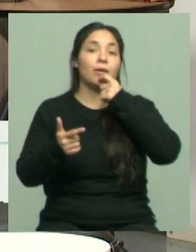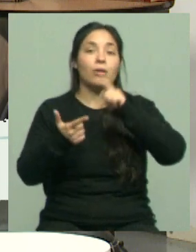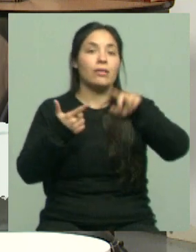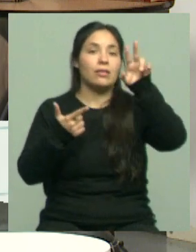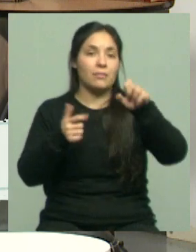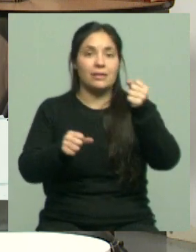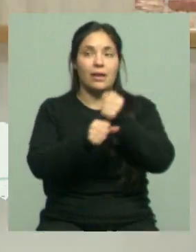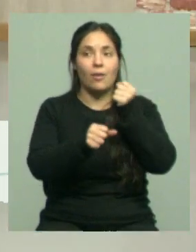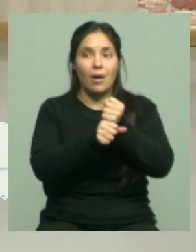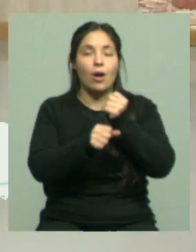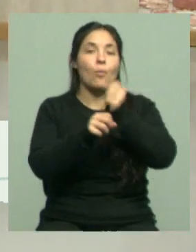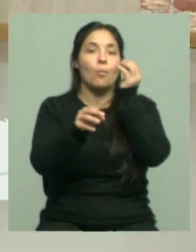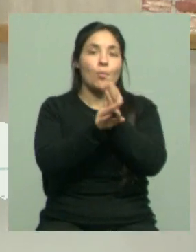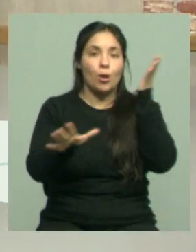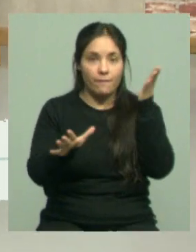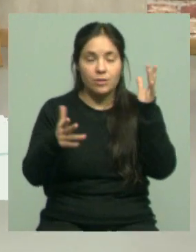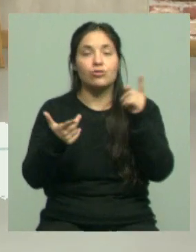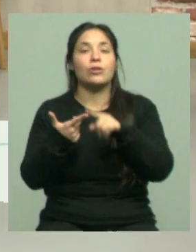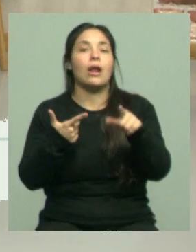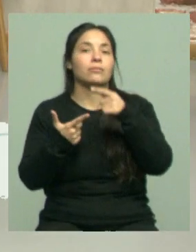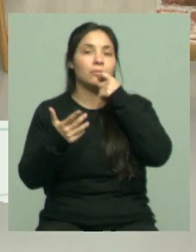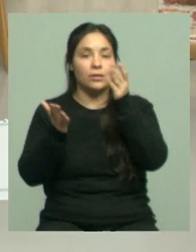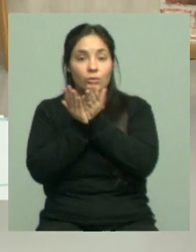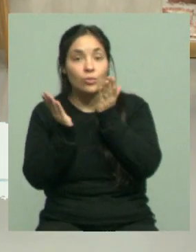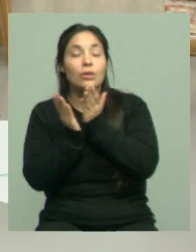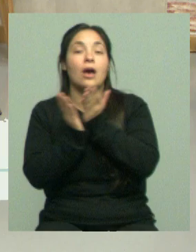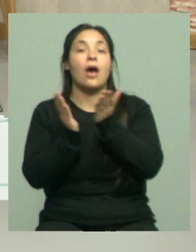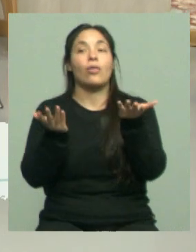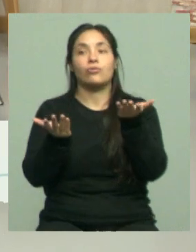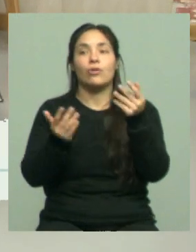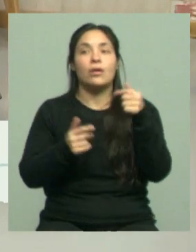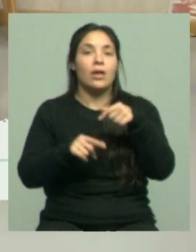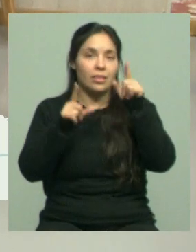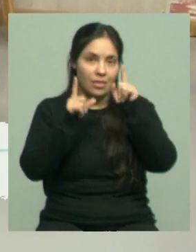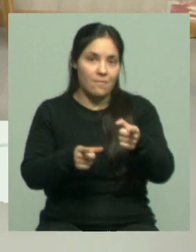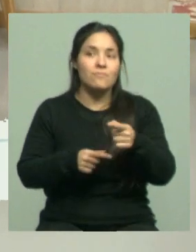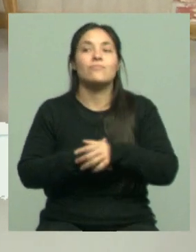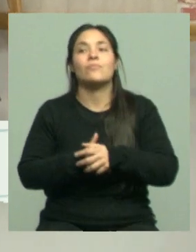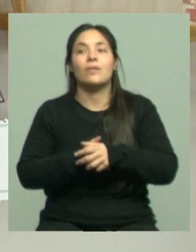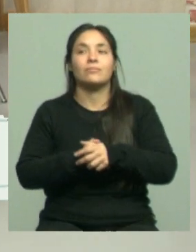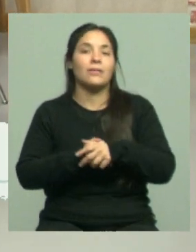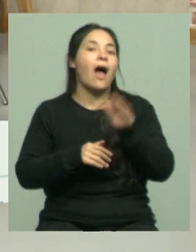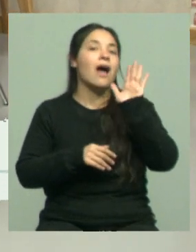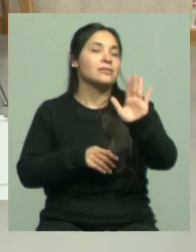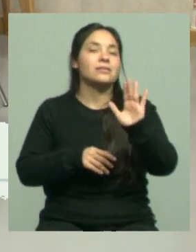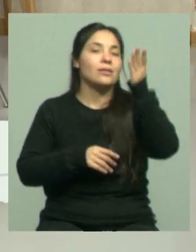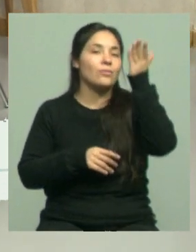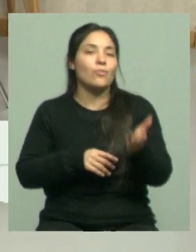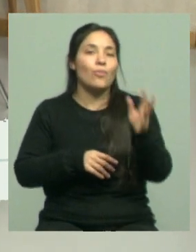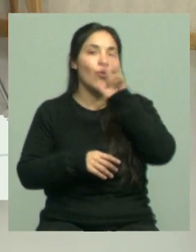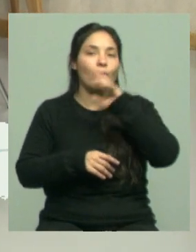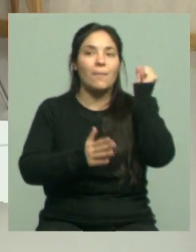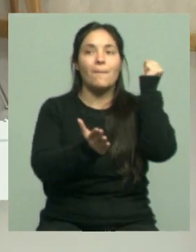también, desde lo profesional, si tiene una carrera, si ha estudiado, que esto también tiene su correlato en un estereotipo de las girl